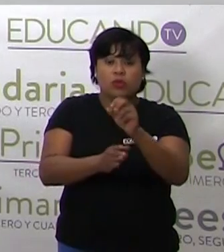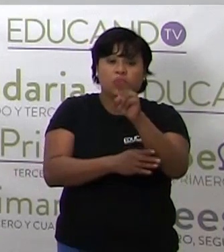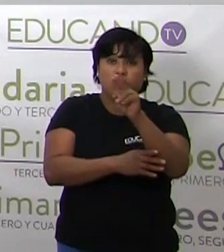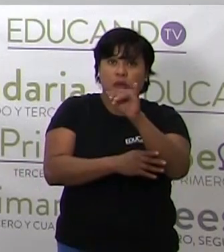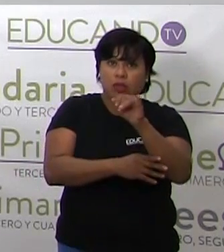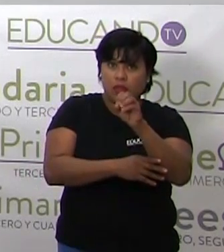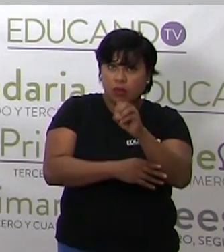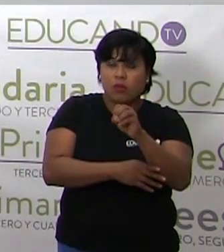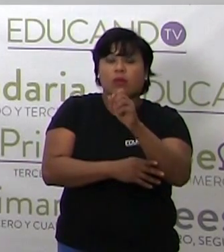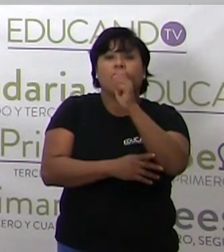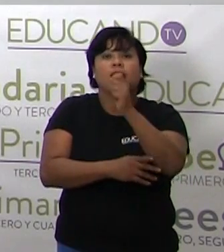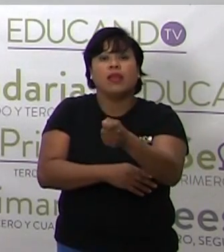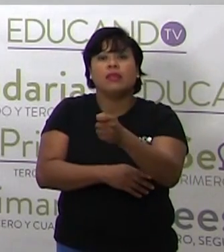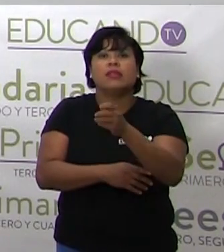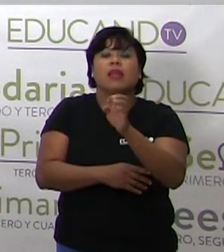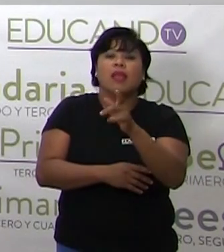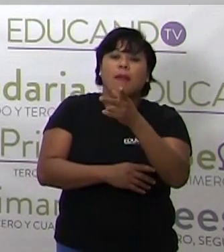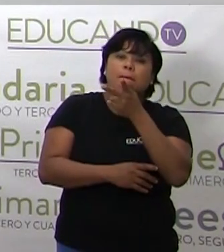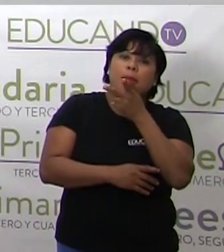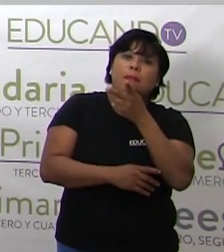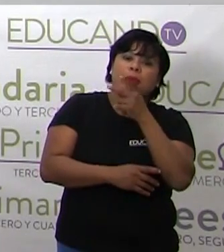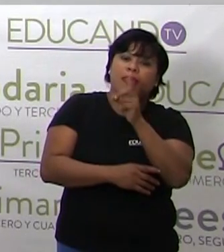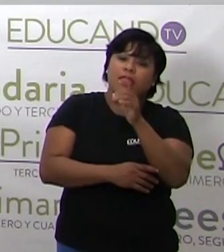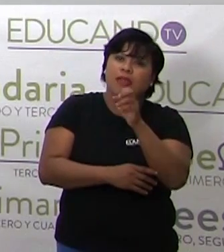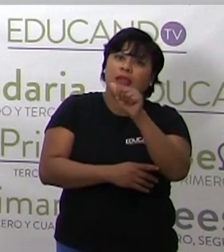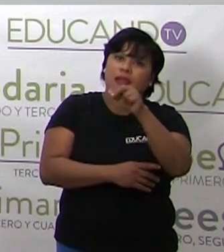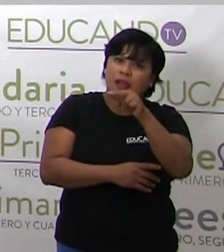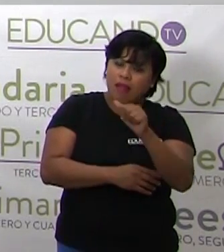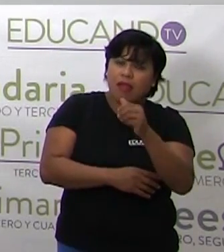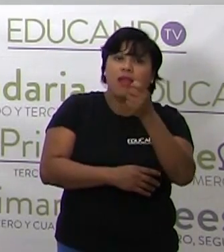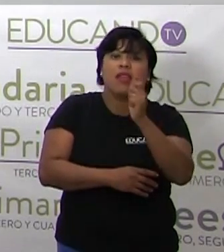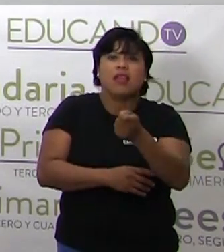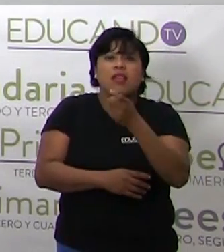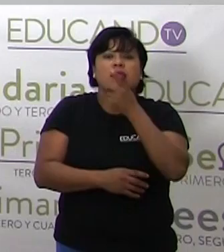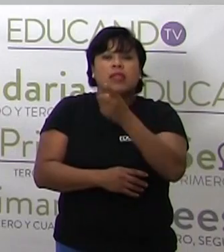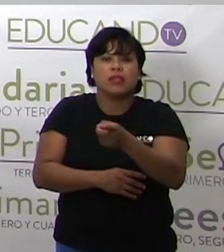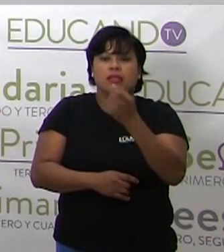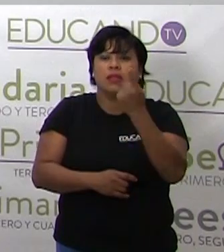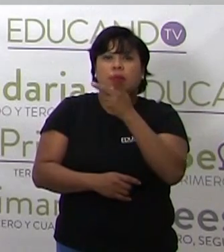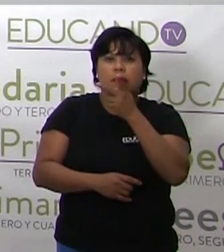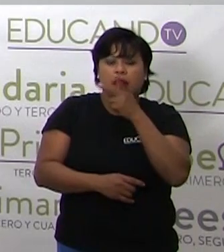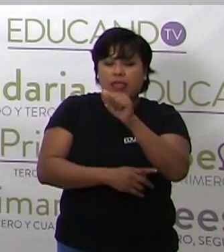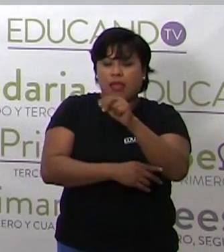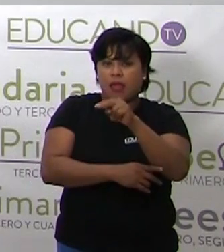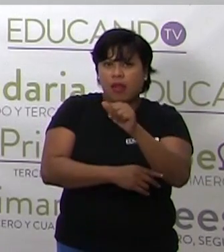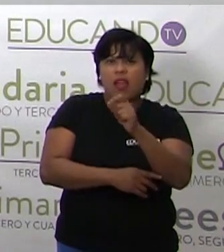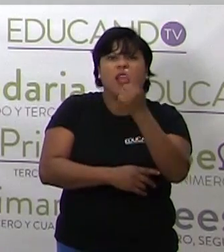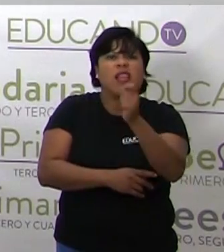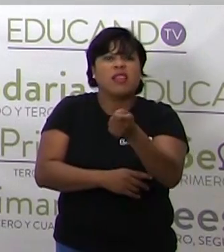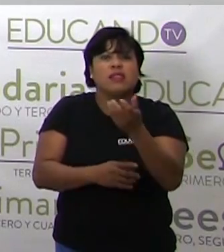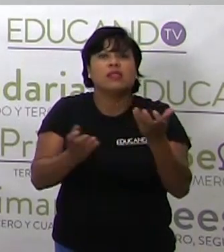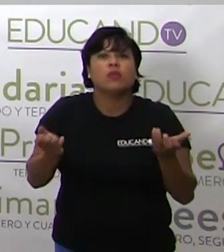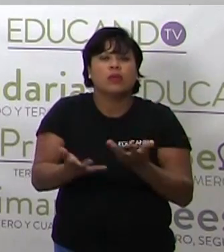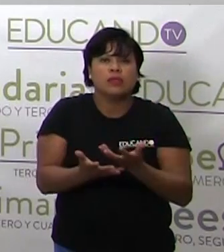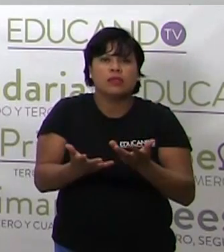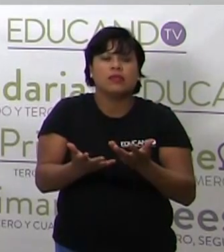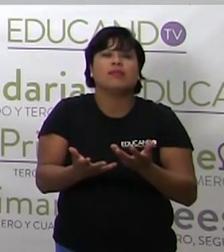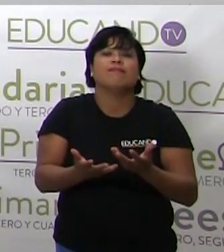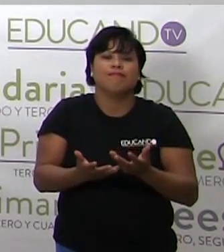sujeto es el padre de Ana. ¿Y qué se dice del padre de Ana? ¿Qué hacía el padre de